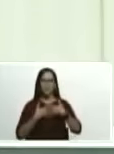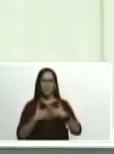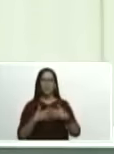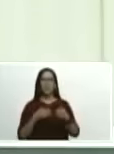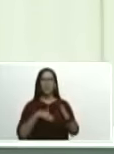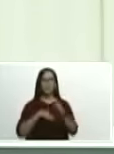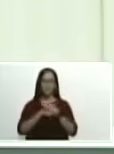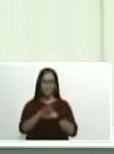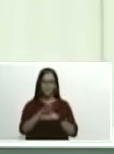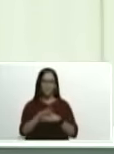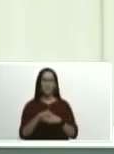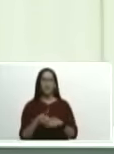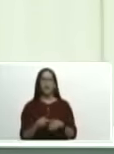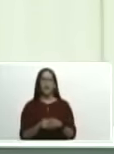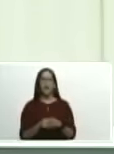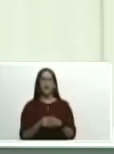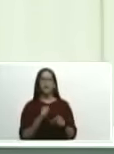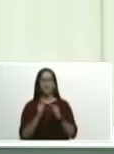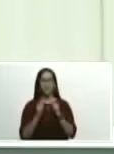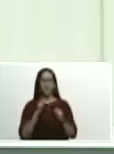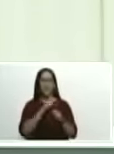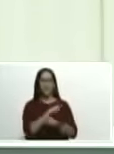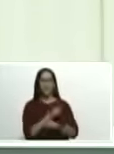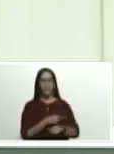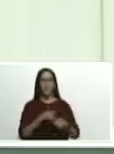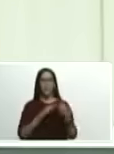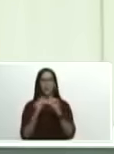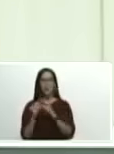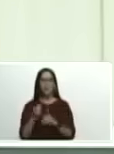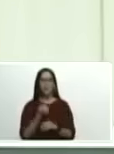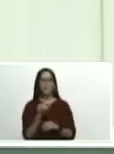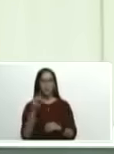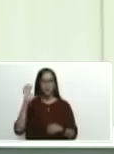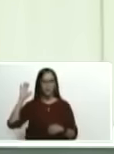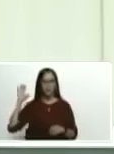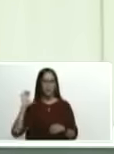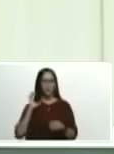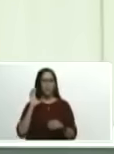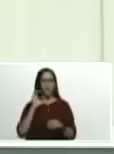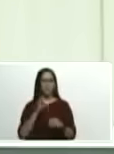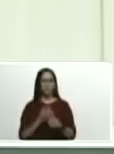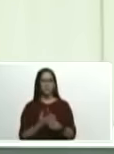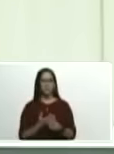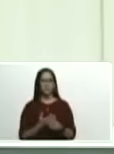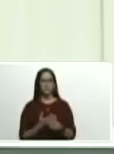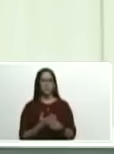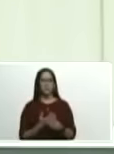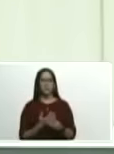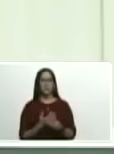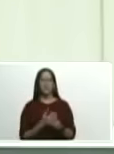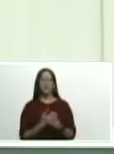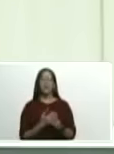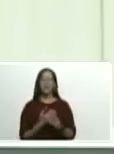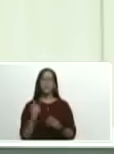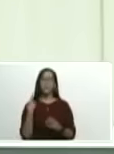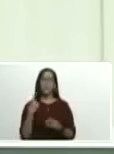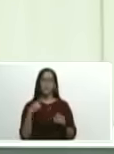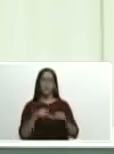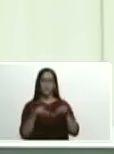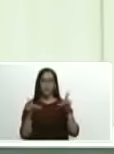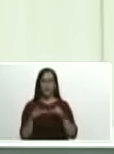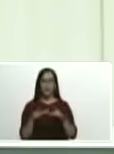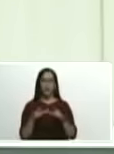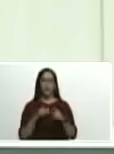inmediato a transferir al poder comunal en varios estados del país. En primer lugar, estado Cojedes,